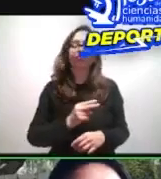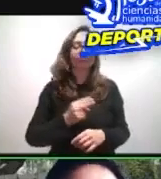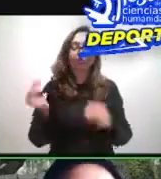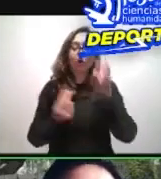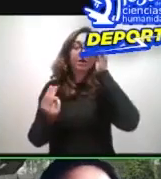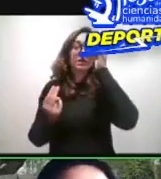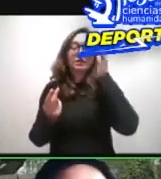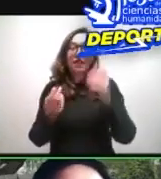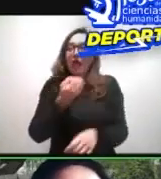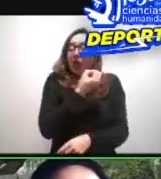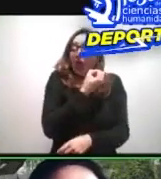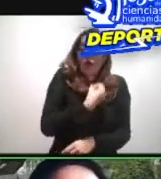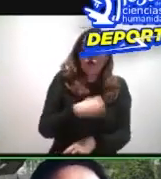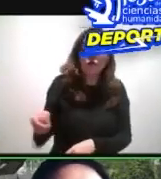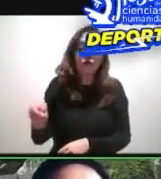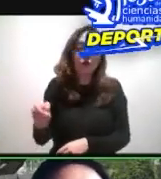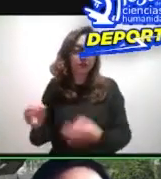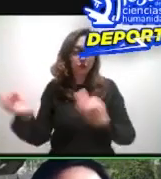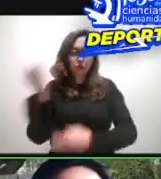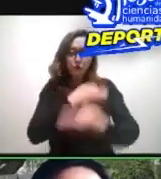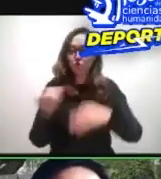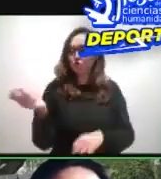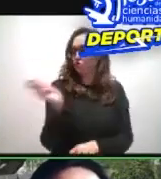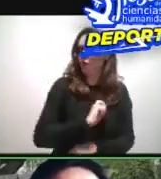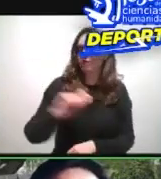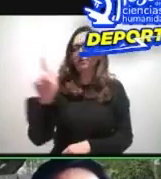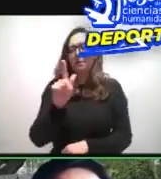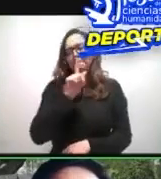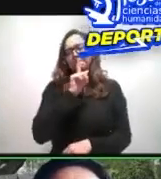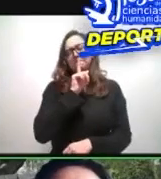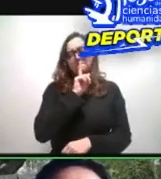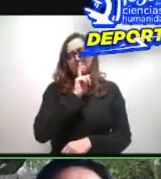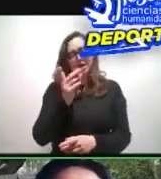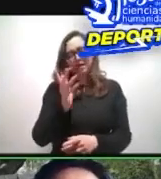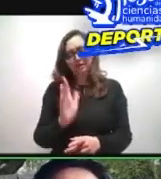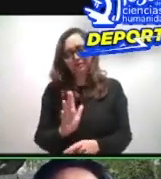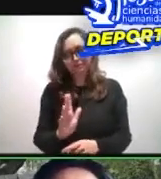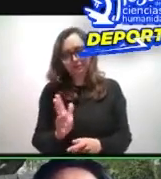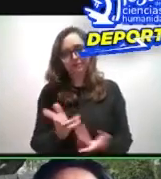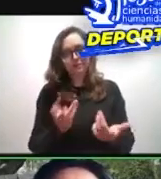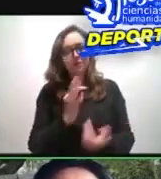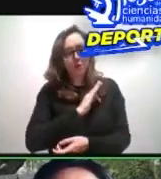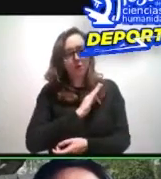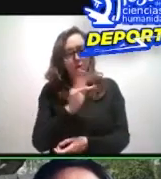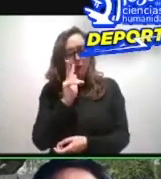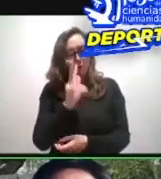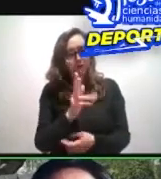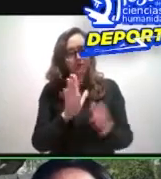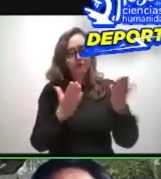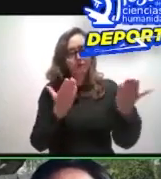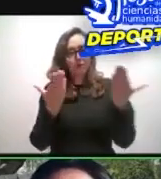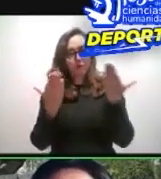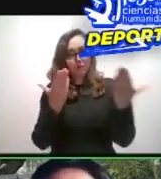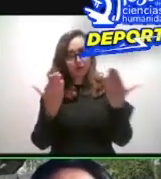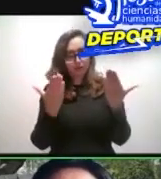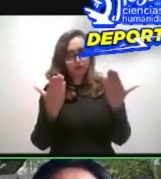que nosotros tengamos toda esta actividad para poder mejorar nuestro cerebro. Aquí estamos viendo un estudio que se hizo